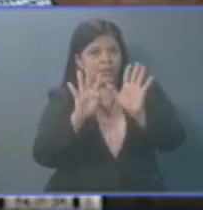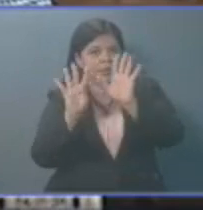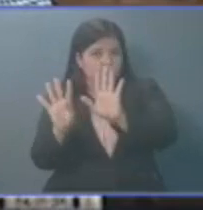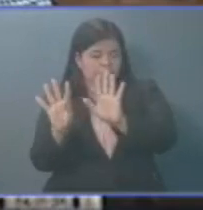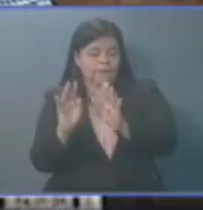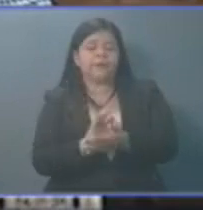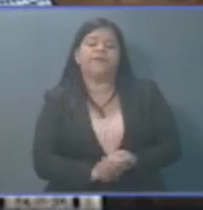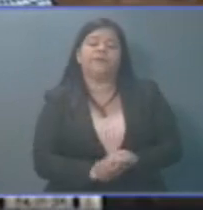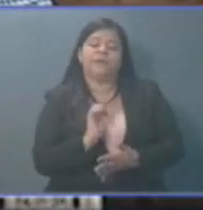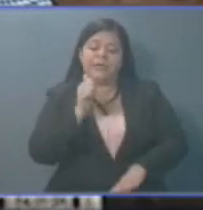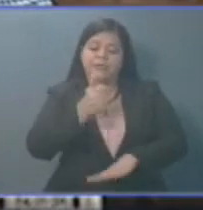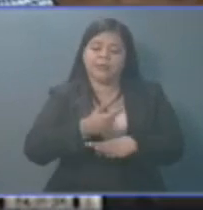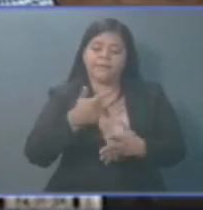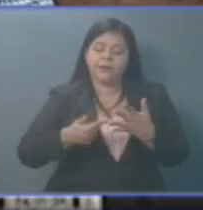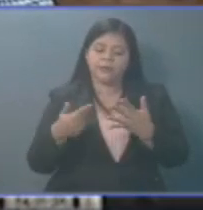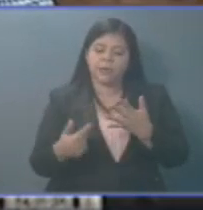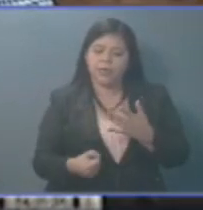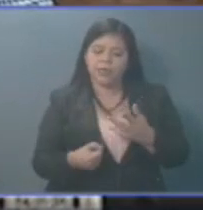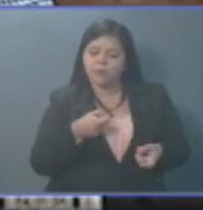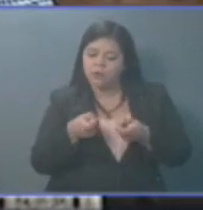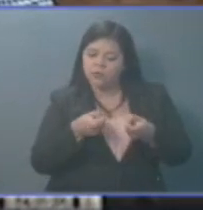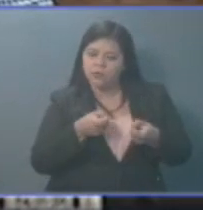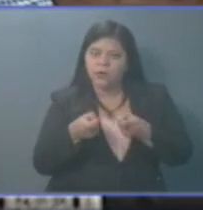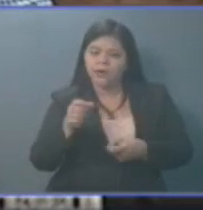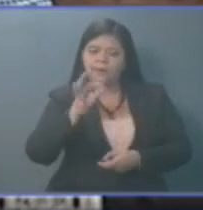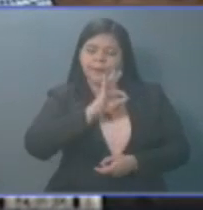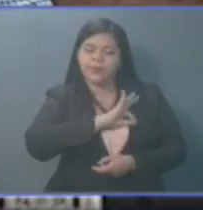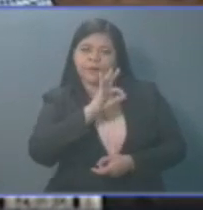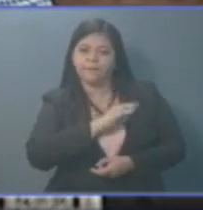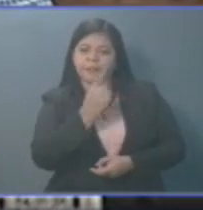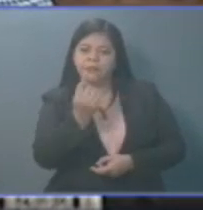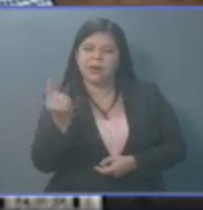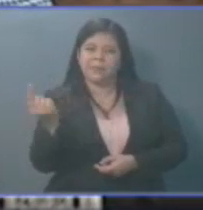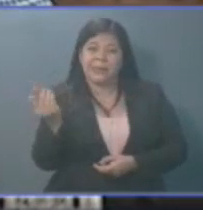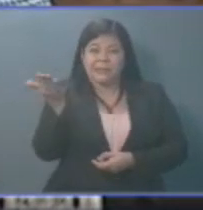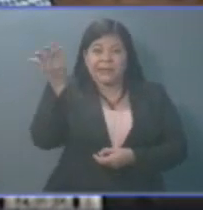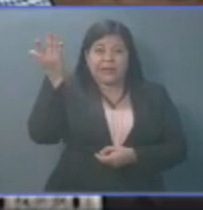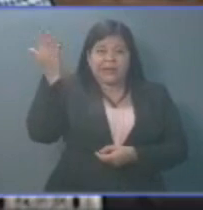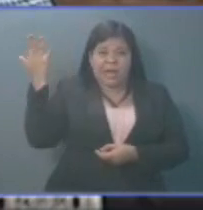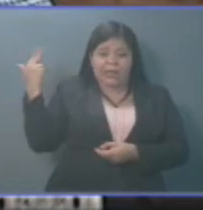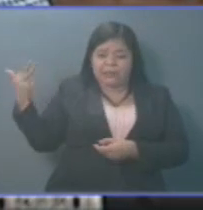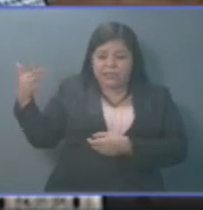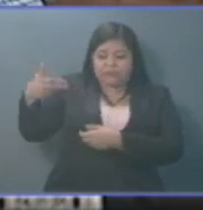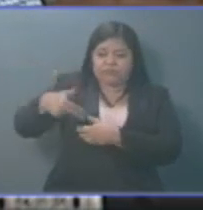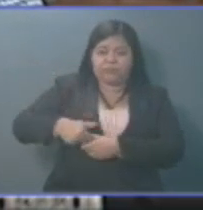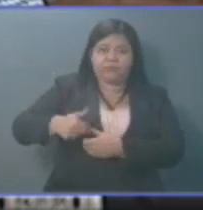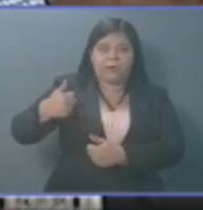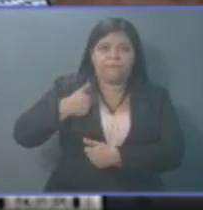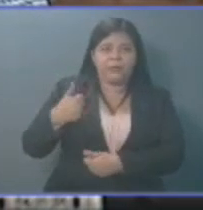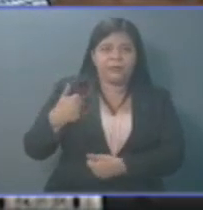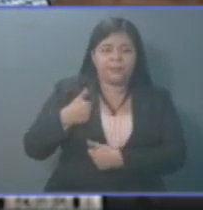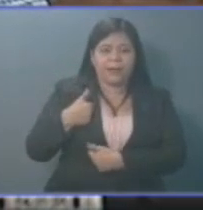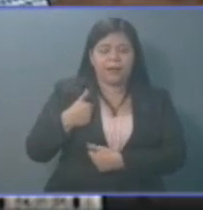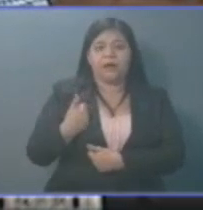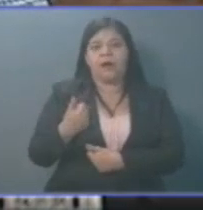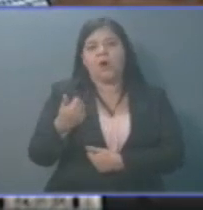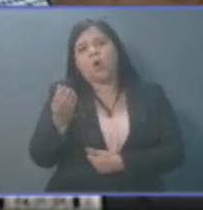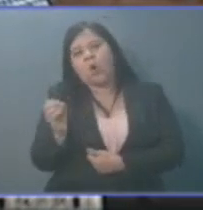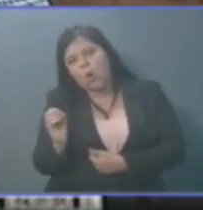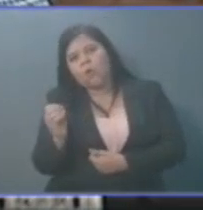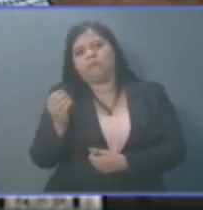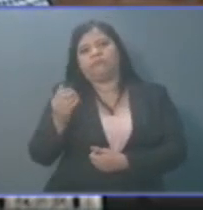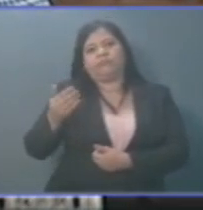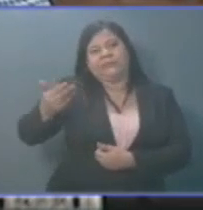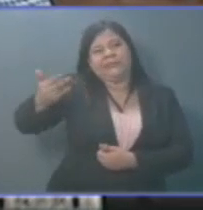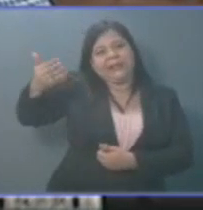la ley para regular los beneficios y prestaciones sociales de los veteranos militares de la Fuerza Armada y excombatientes del